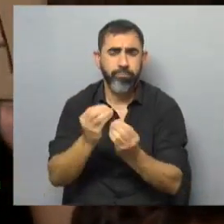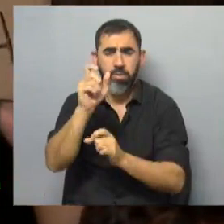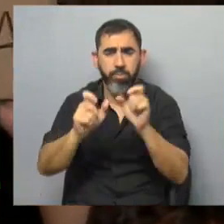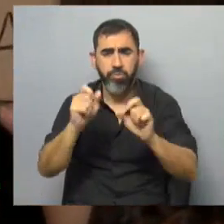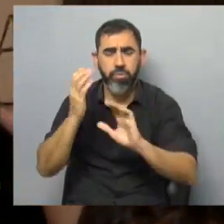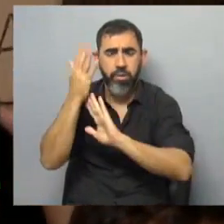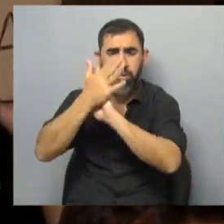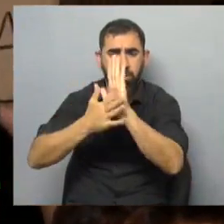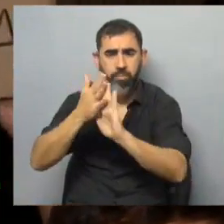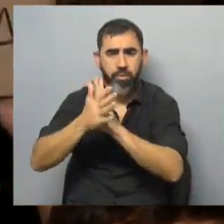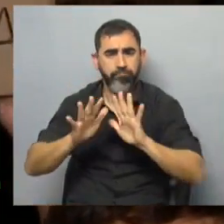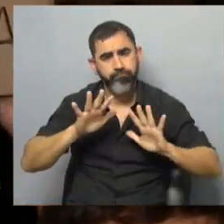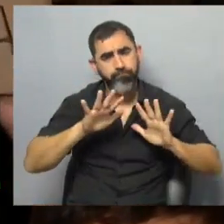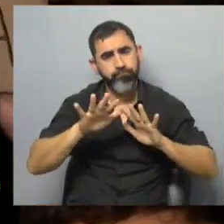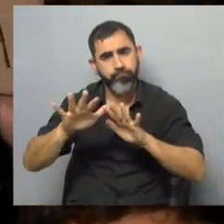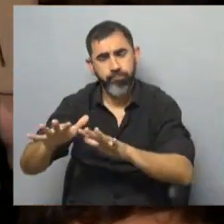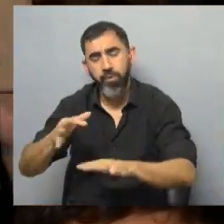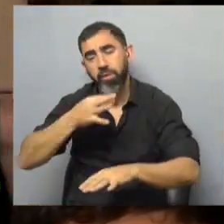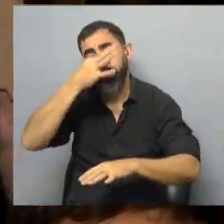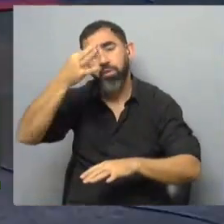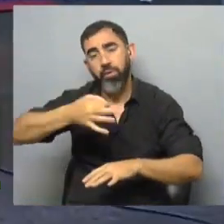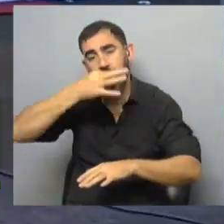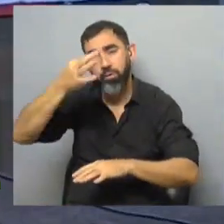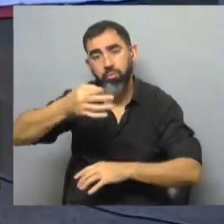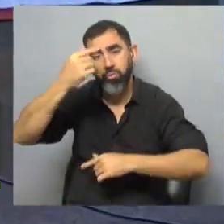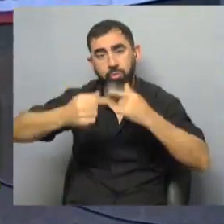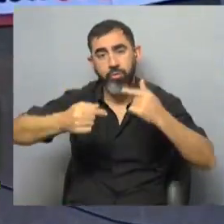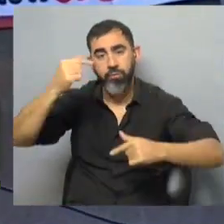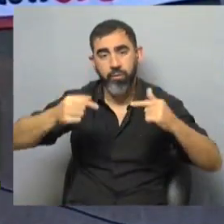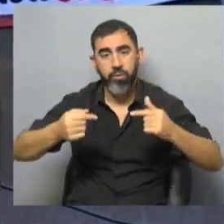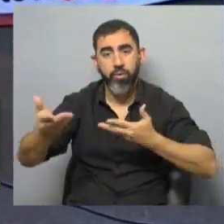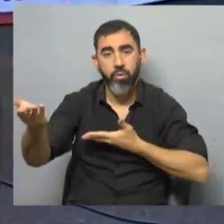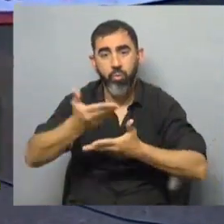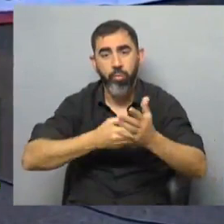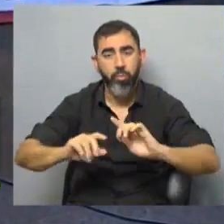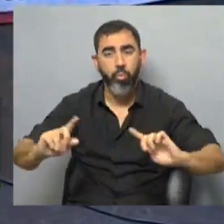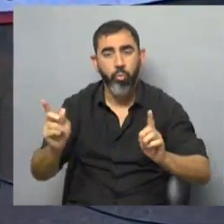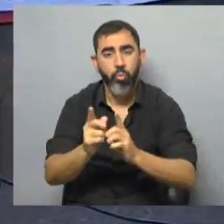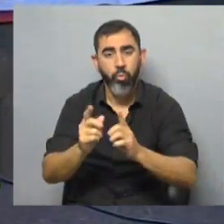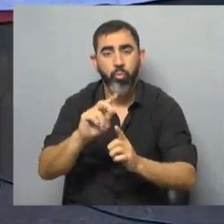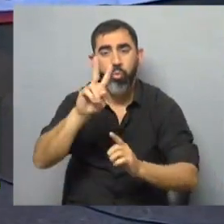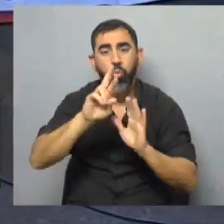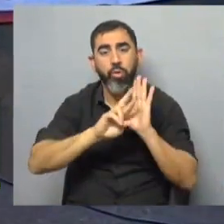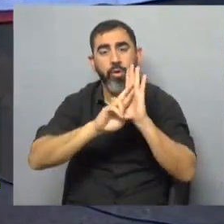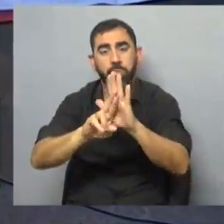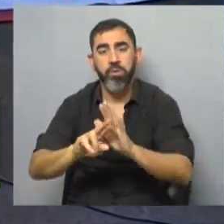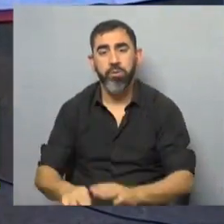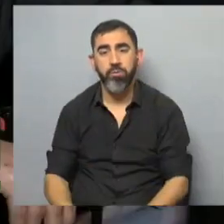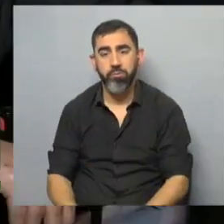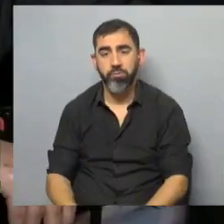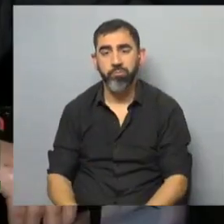fueron parte de la movida, que incluyó discursos de los distintos sectores. Vamos a compartir un tramo de lo que dijeron dos representantes del movimiento